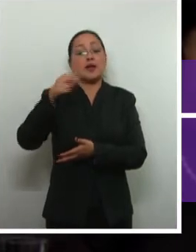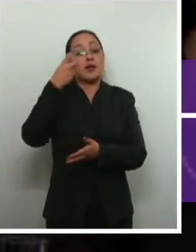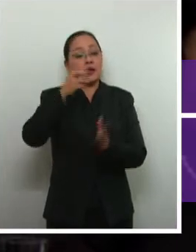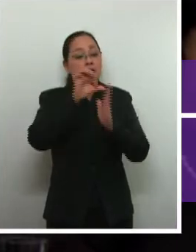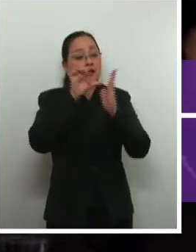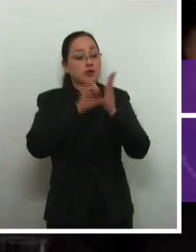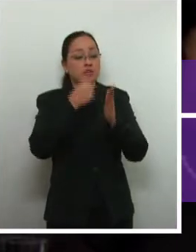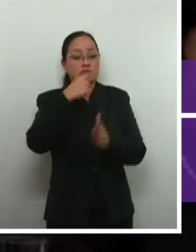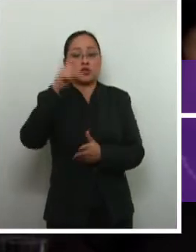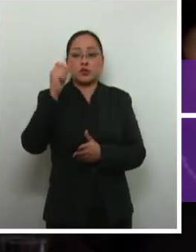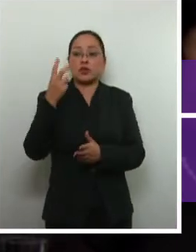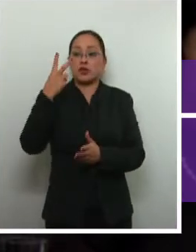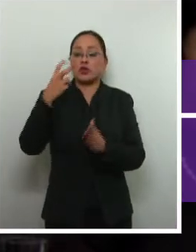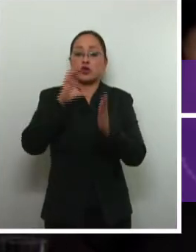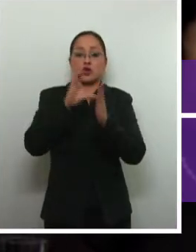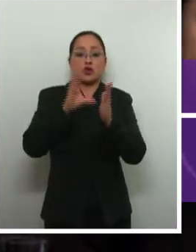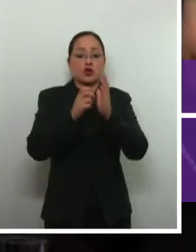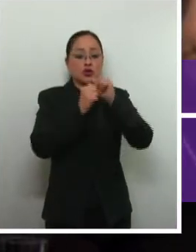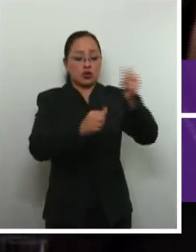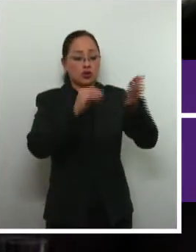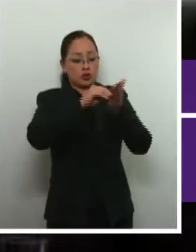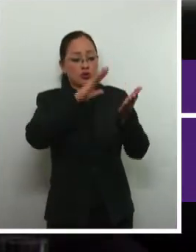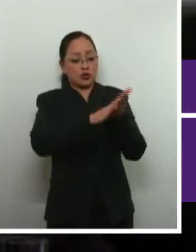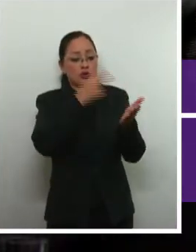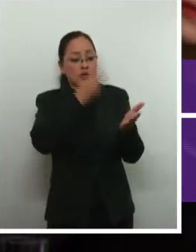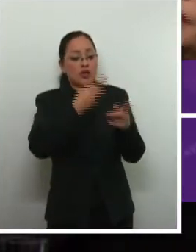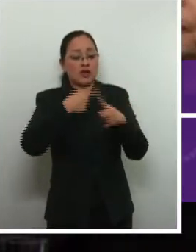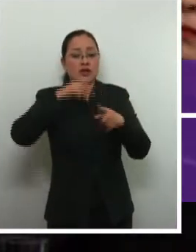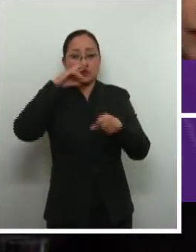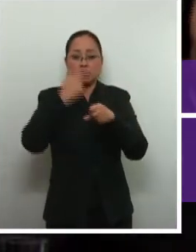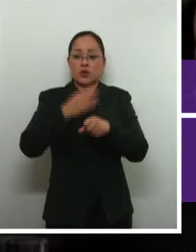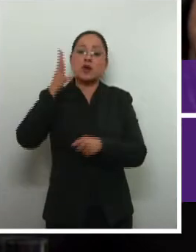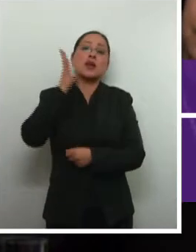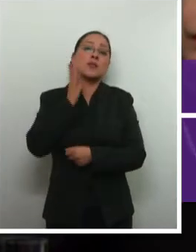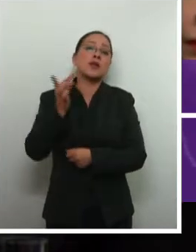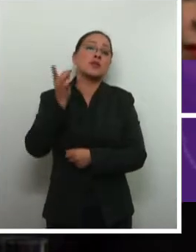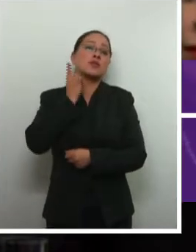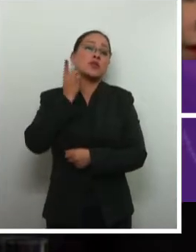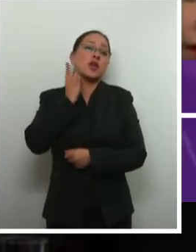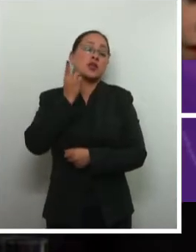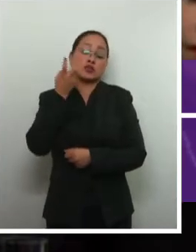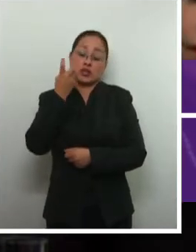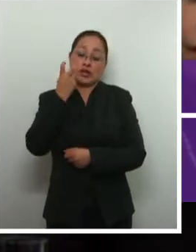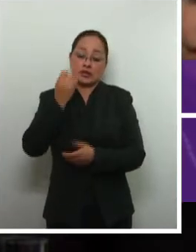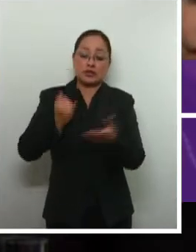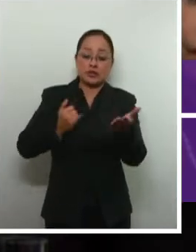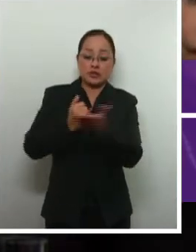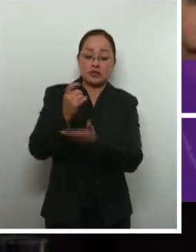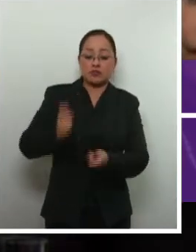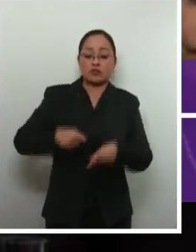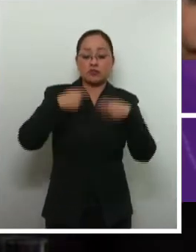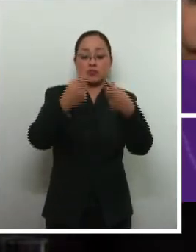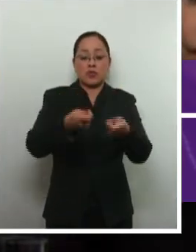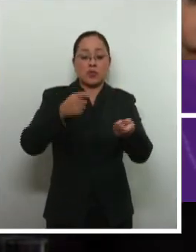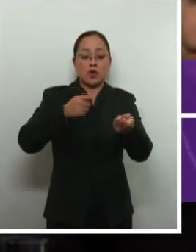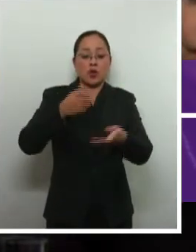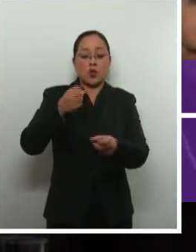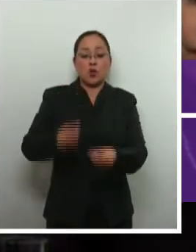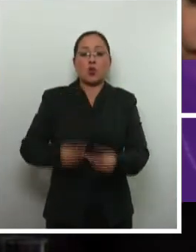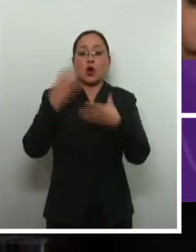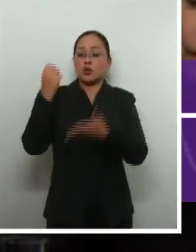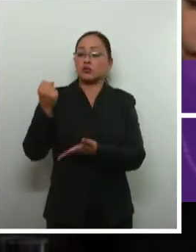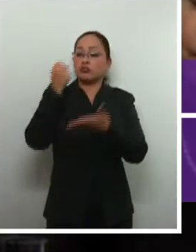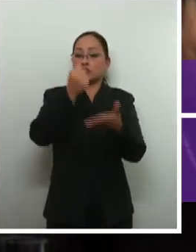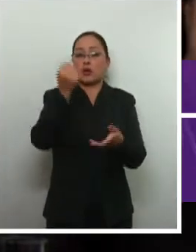B, de la Constitución establece que corresponde a la Cámara de Diputados determinar los recursos que se requieran